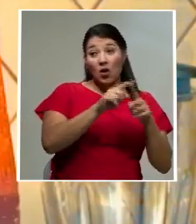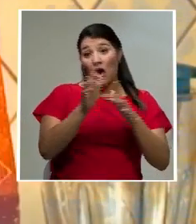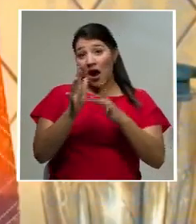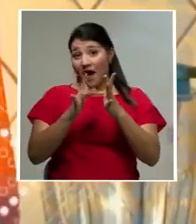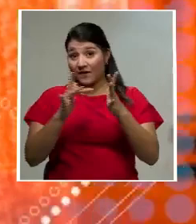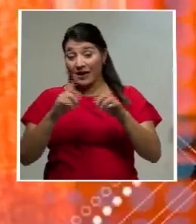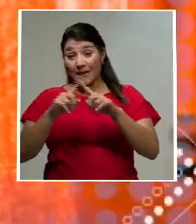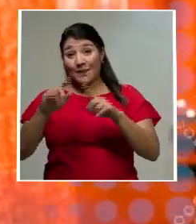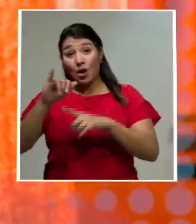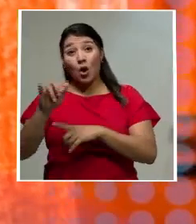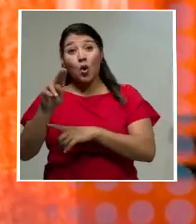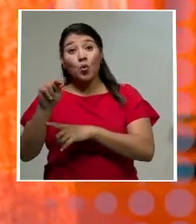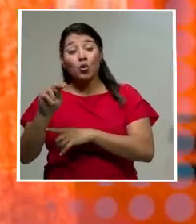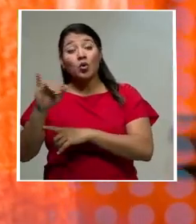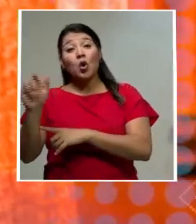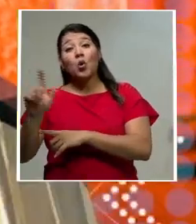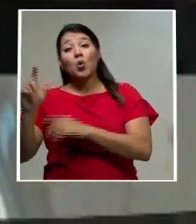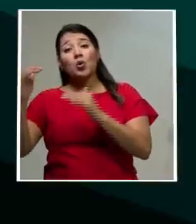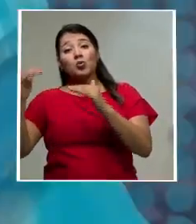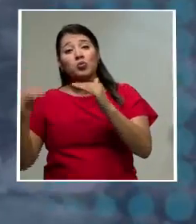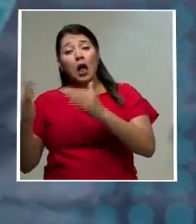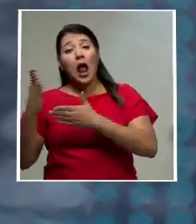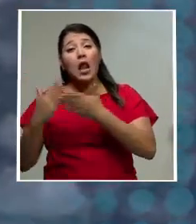servicios como la electricidad.